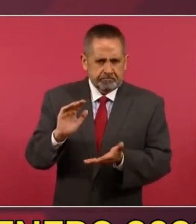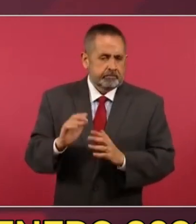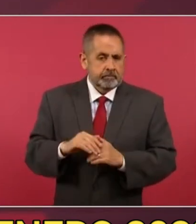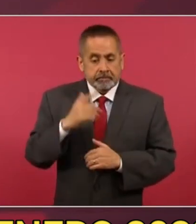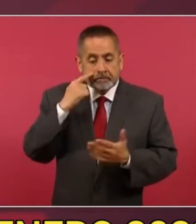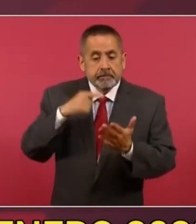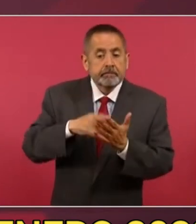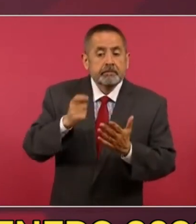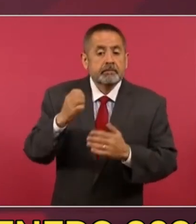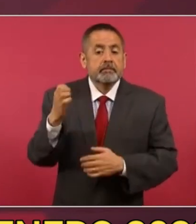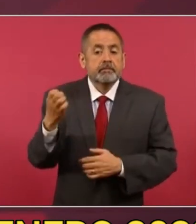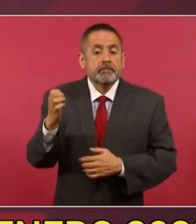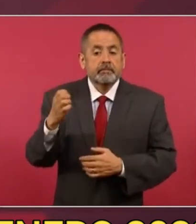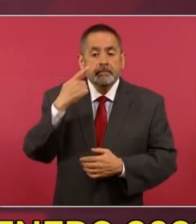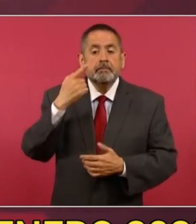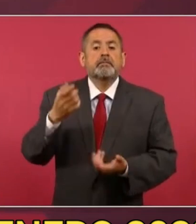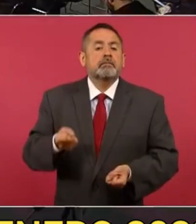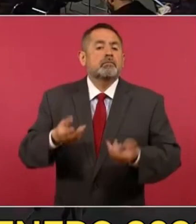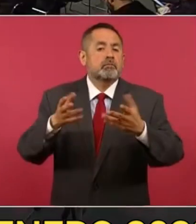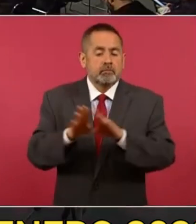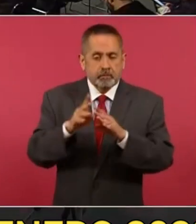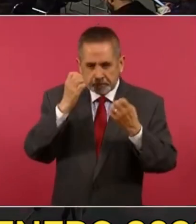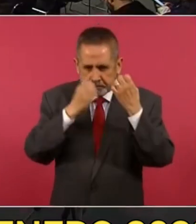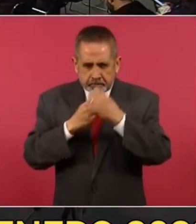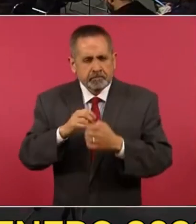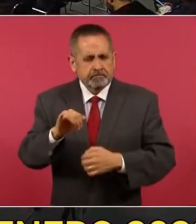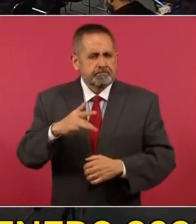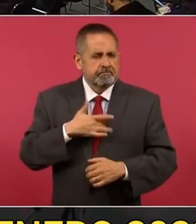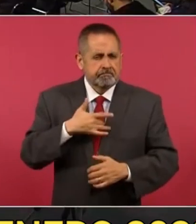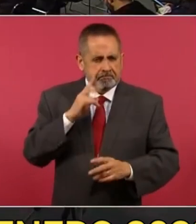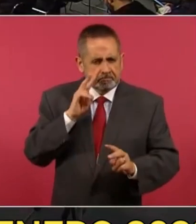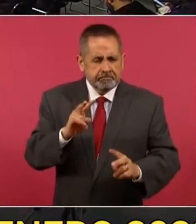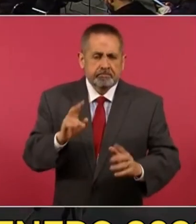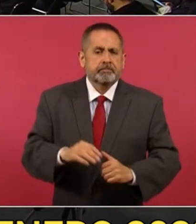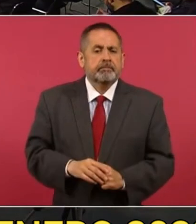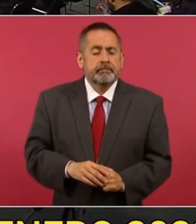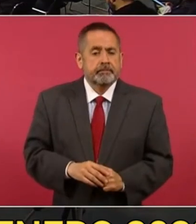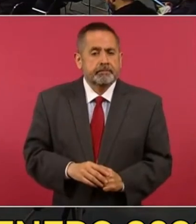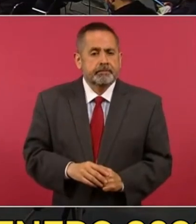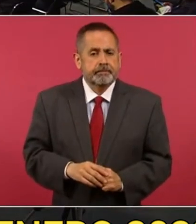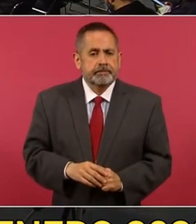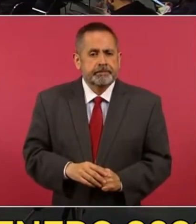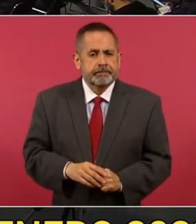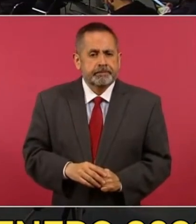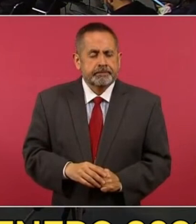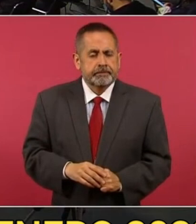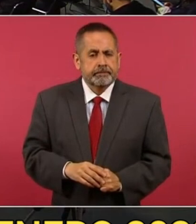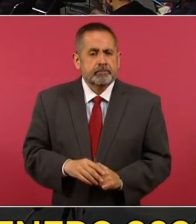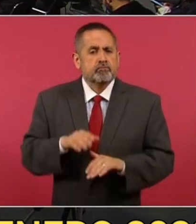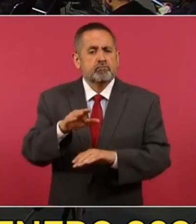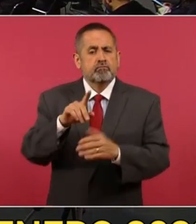enero y evaluar. Pero sí estamos pendientes. Acerca de lo